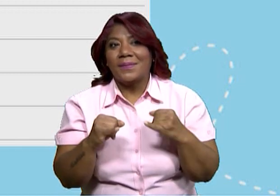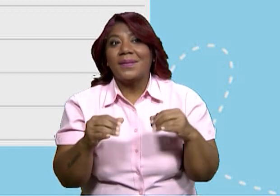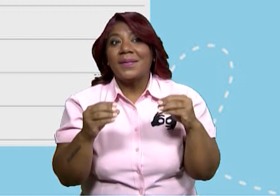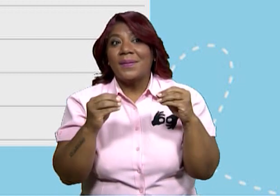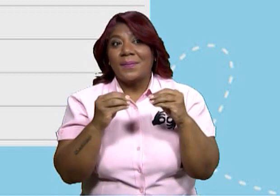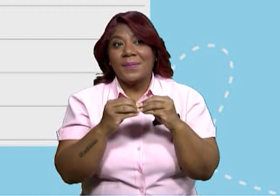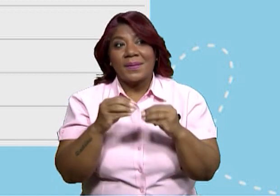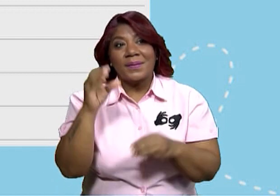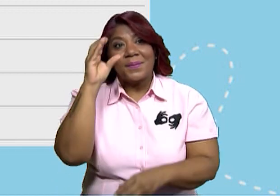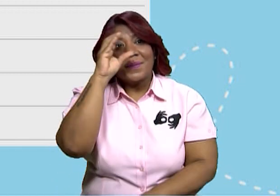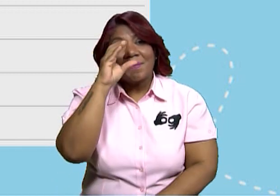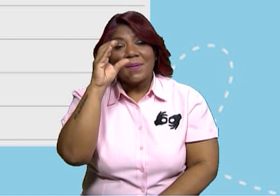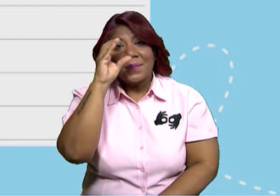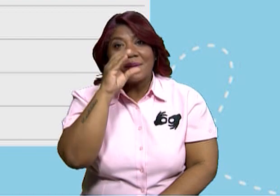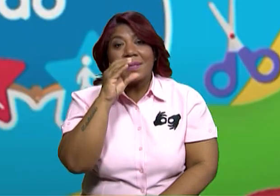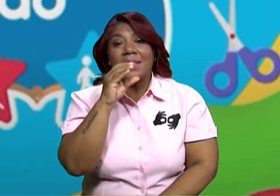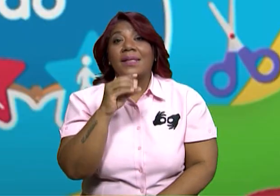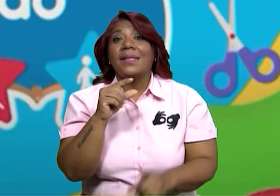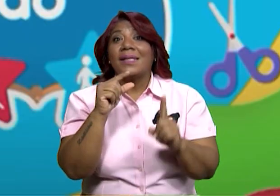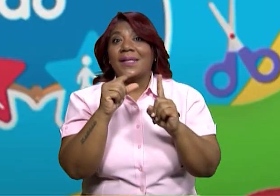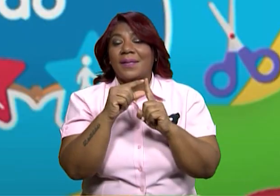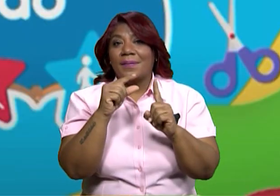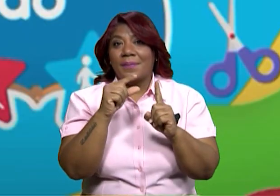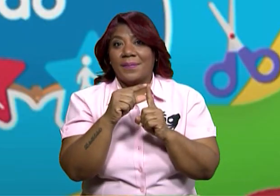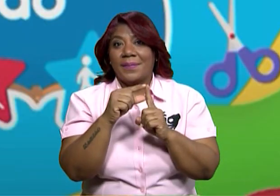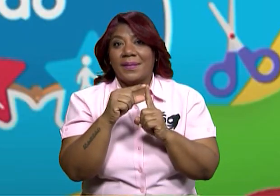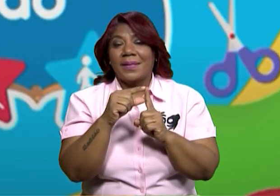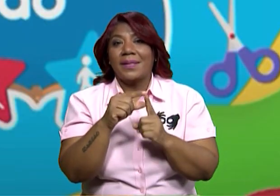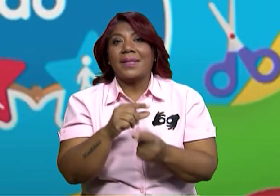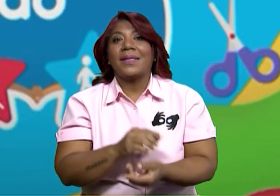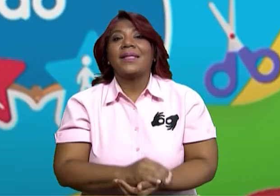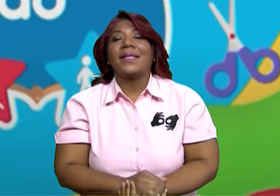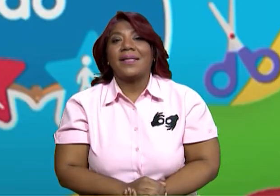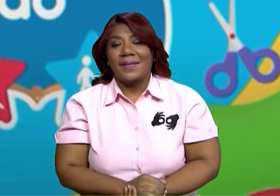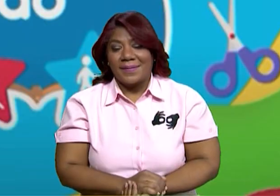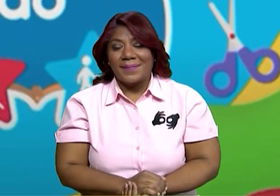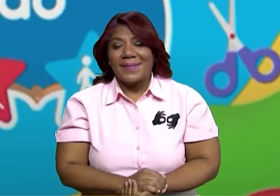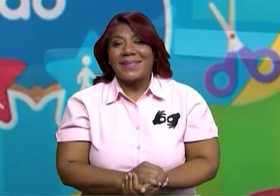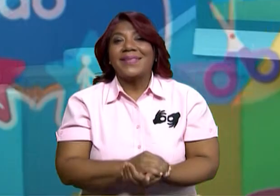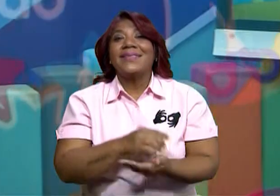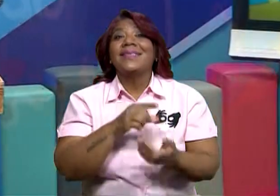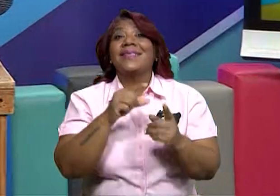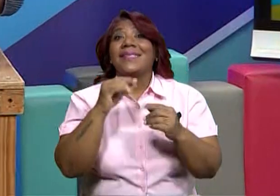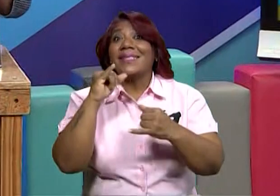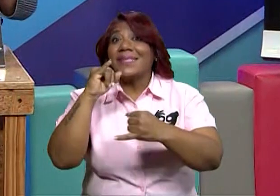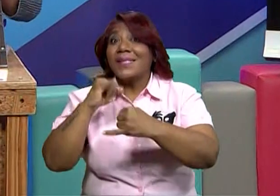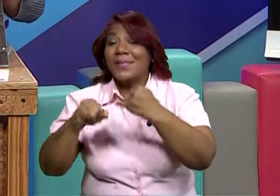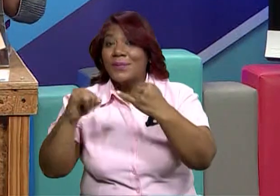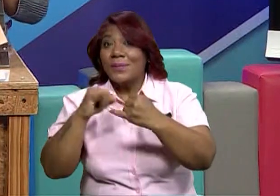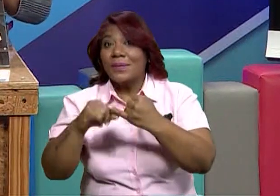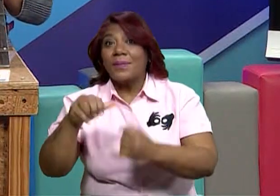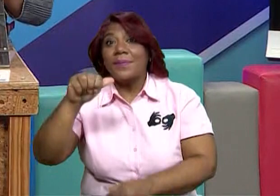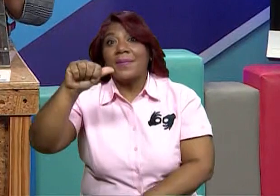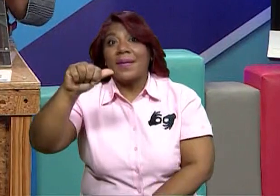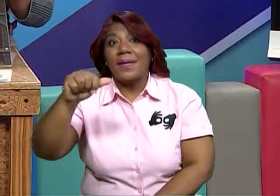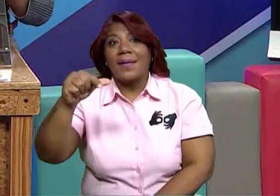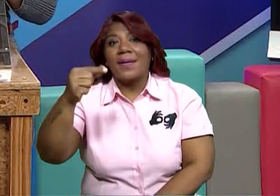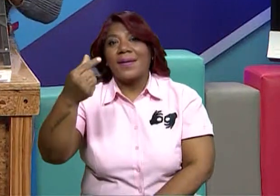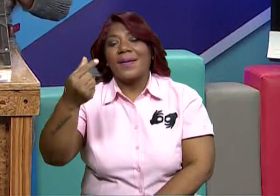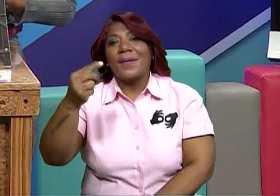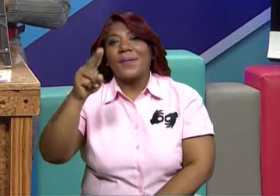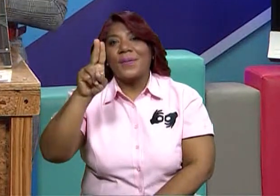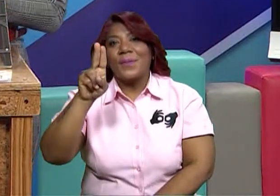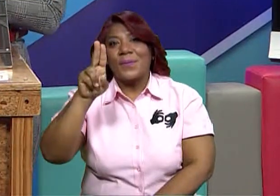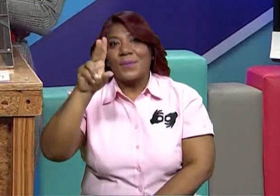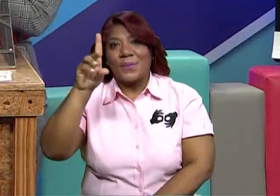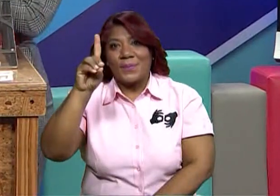y esdrújula. Vamos a continuar. A nuestra mesa de trabajo, aquí tenemos en un esquema